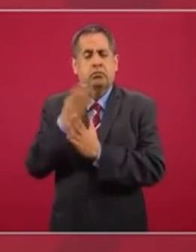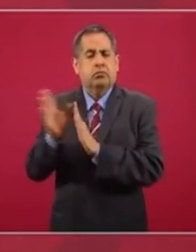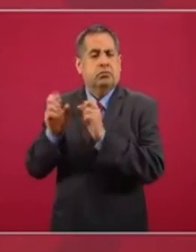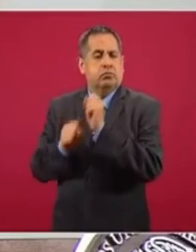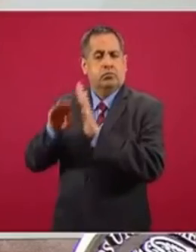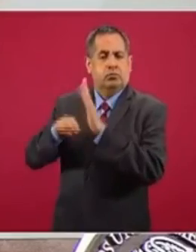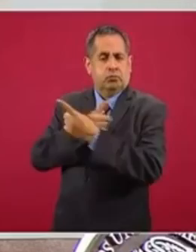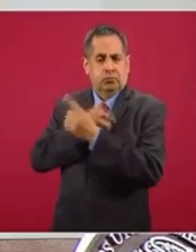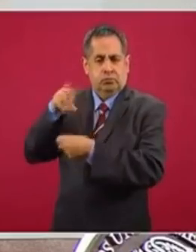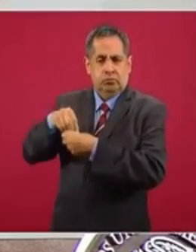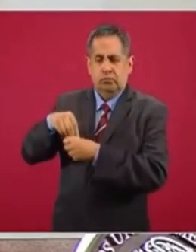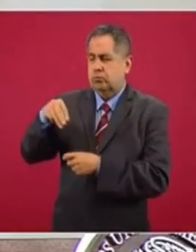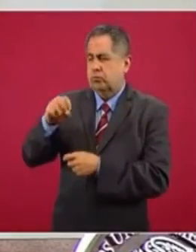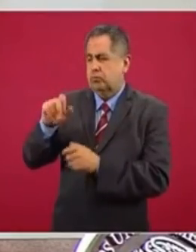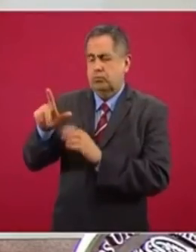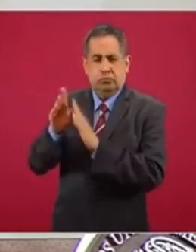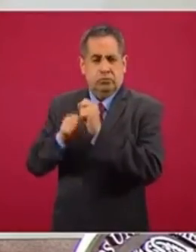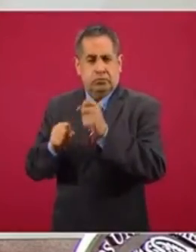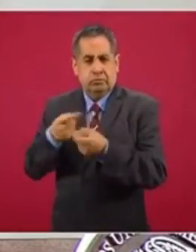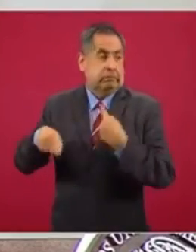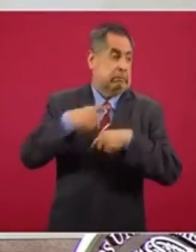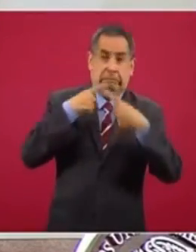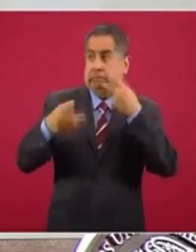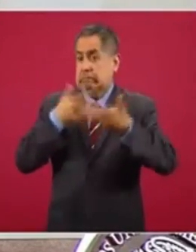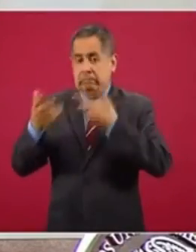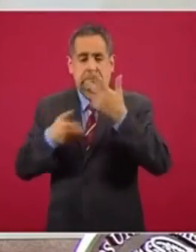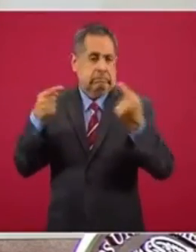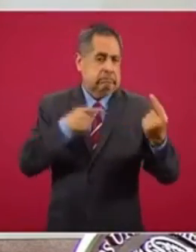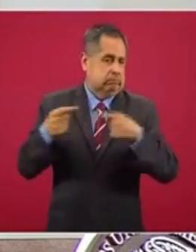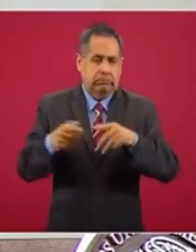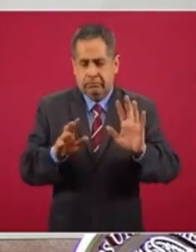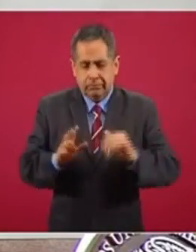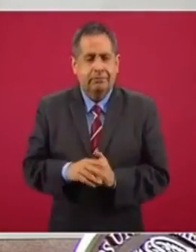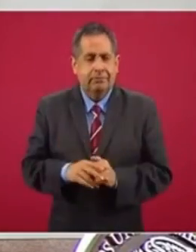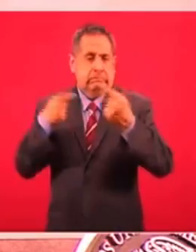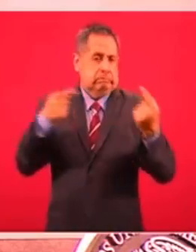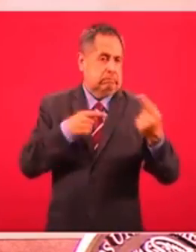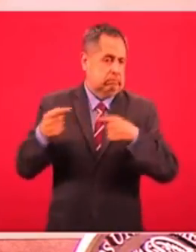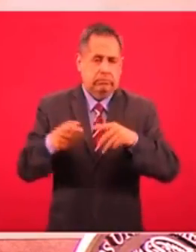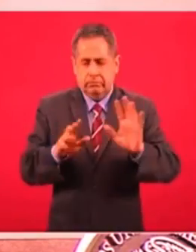moral. Ha generado esto mucho debate.